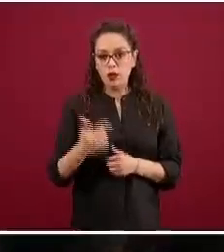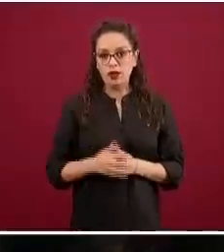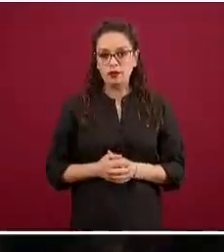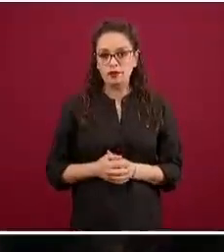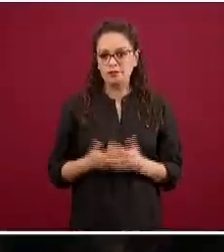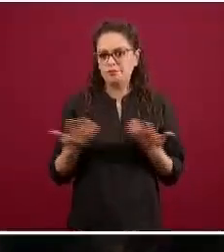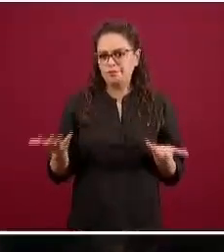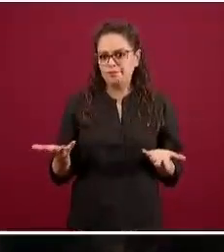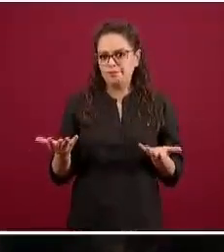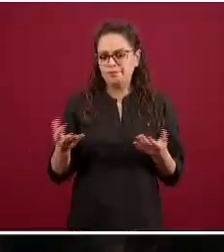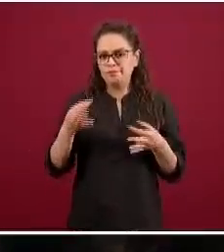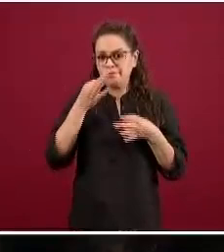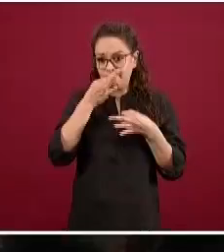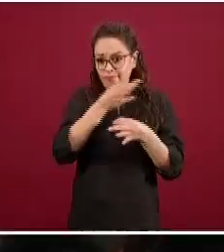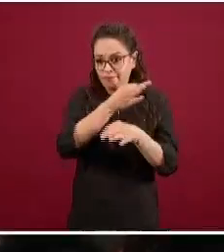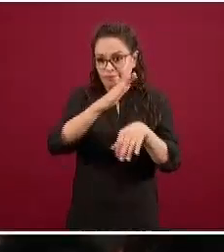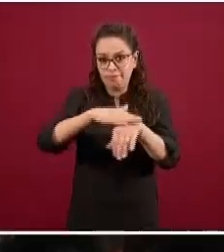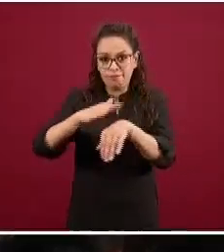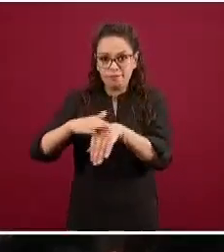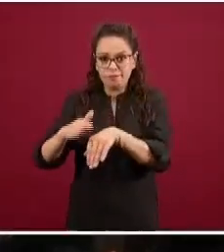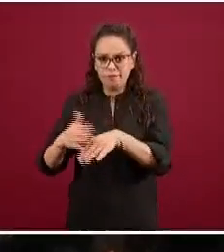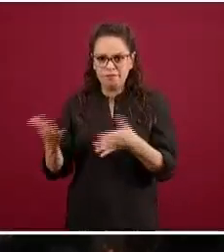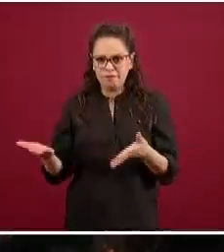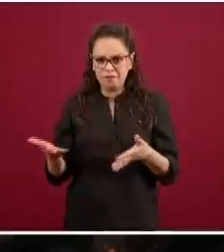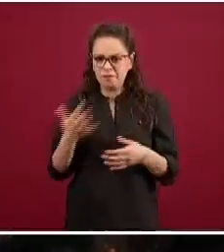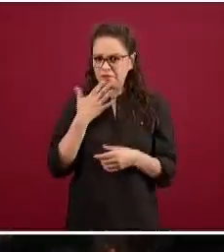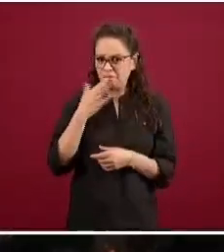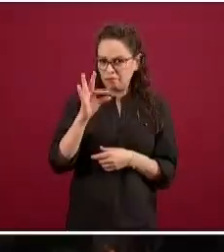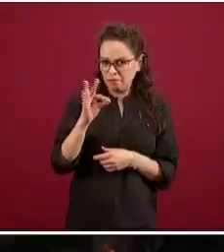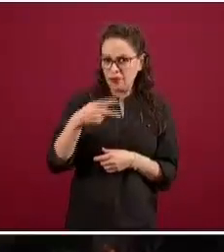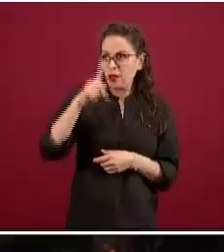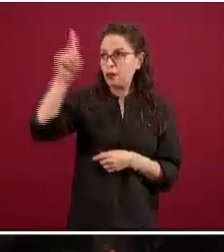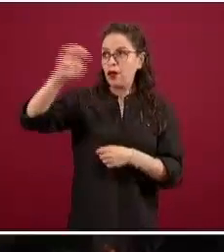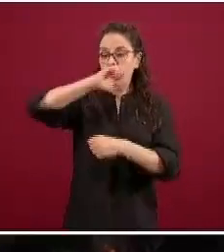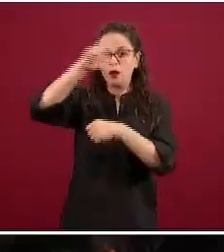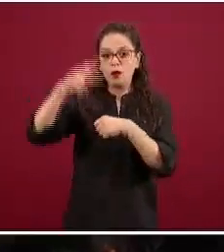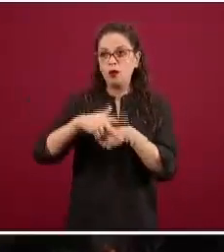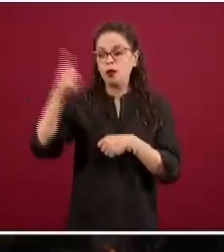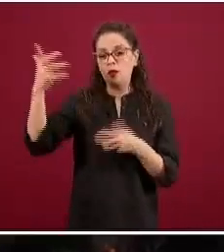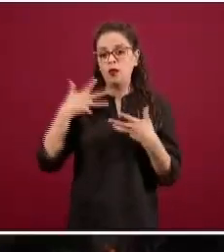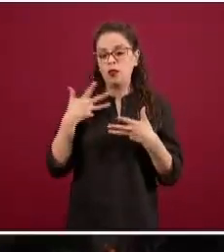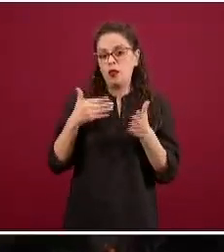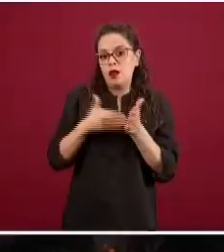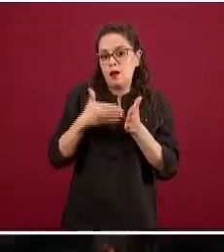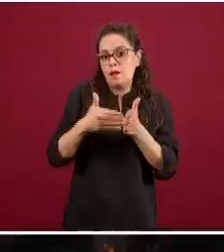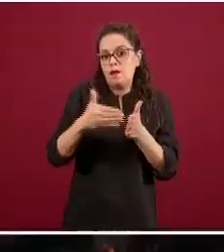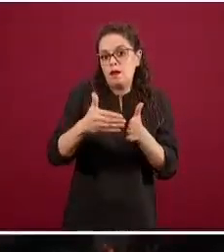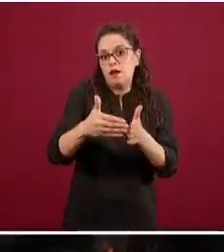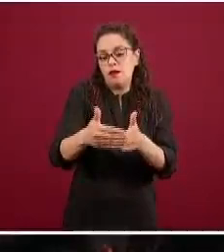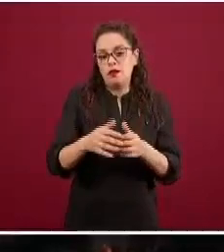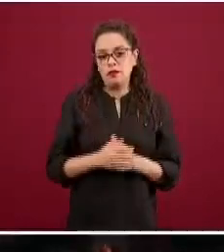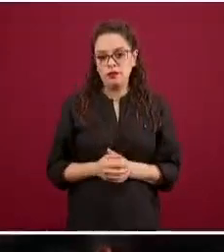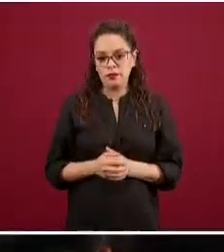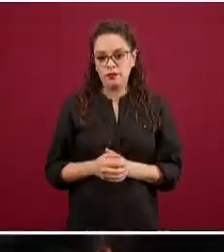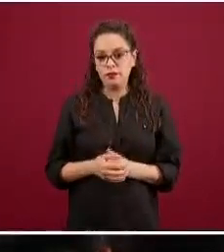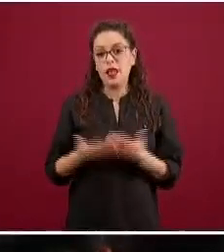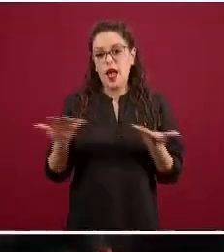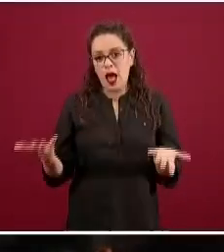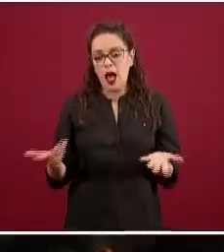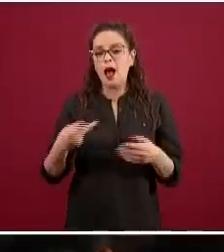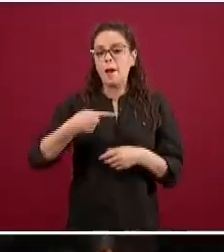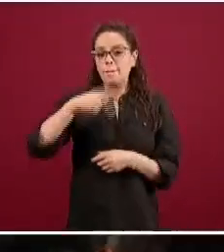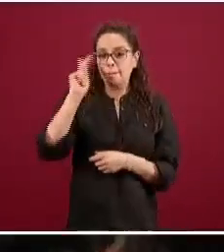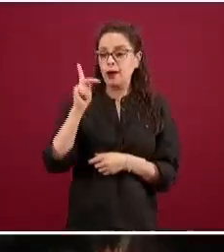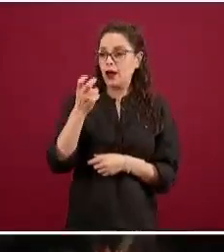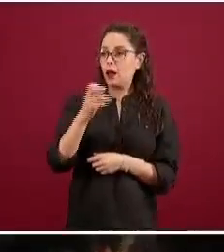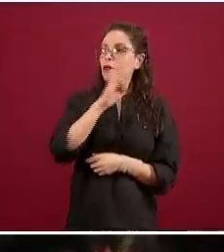Cuando en Europa tenían decenas de miles. Porque se interpretan los datos. Y se puede ver